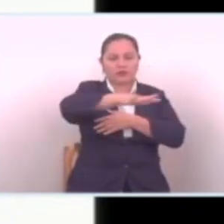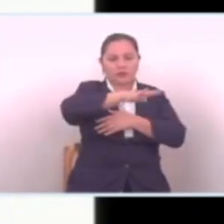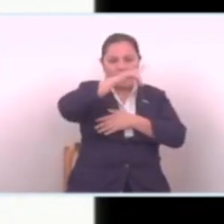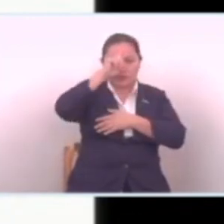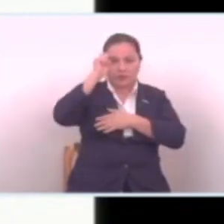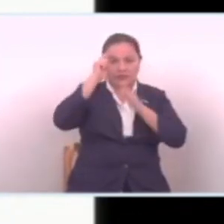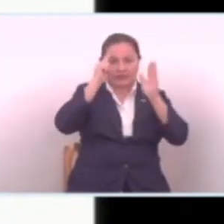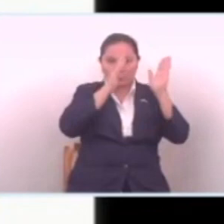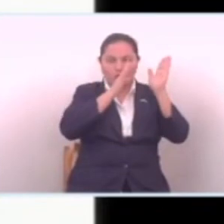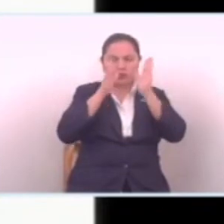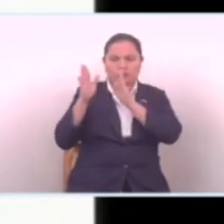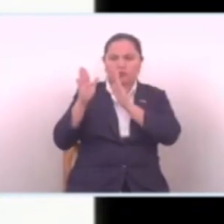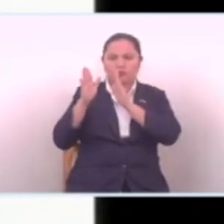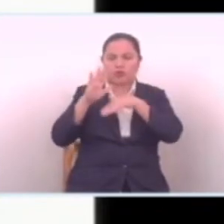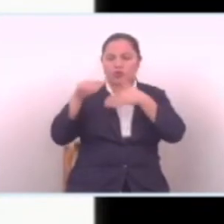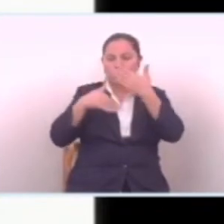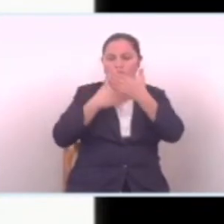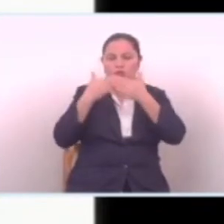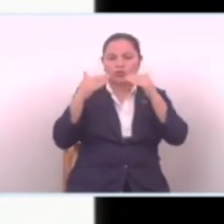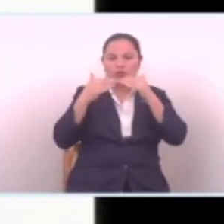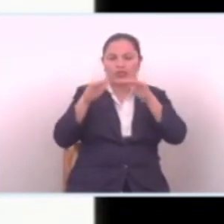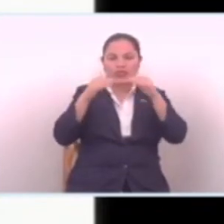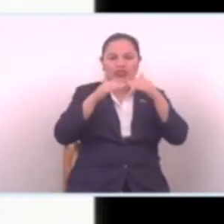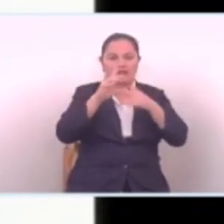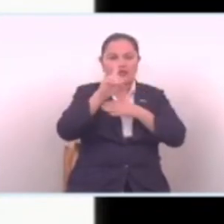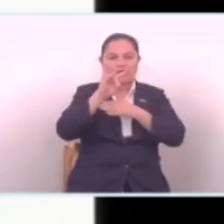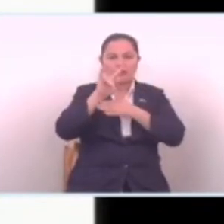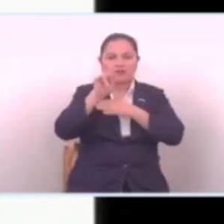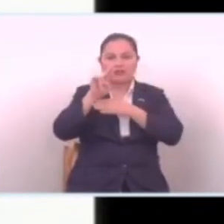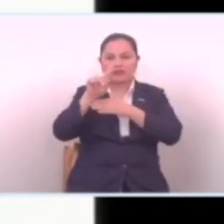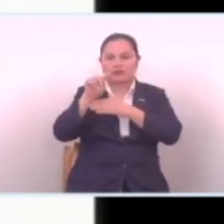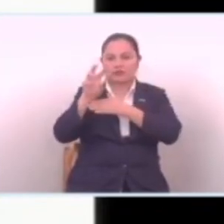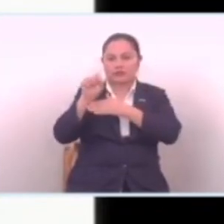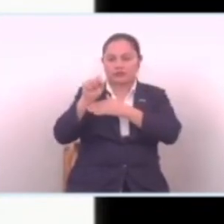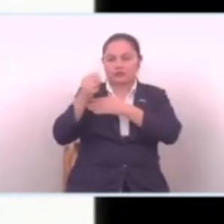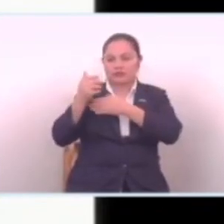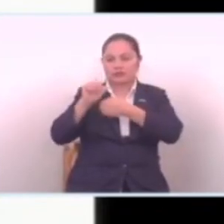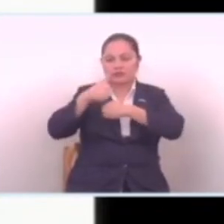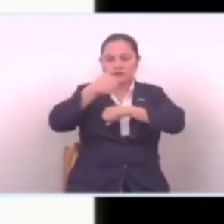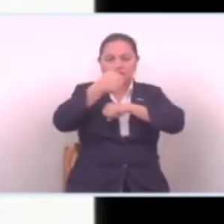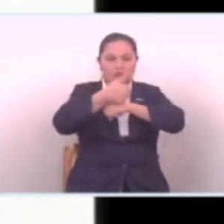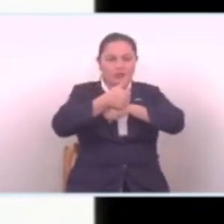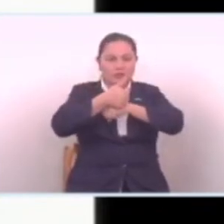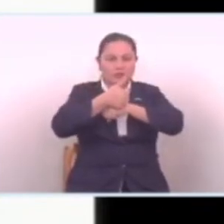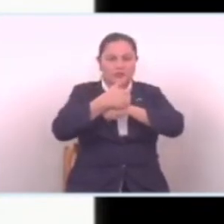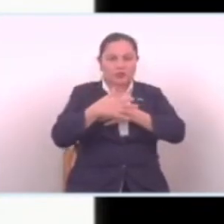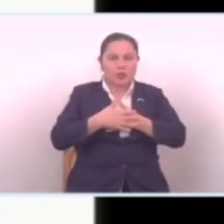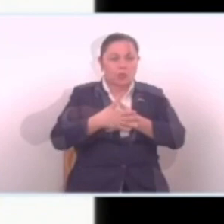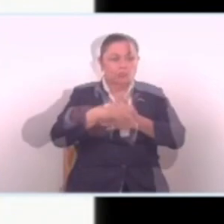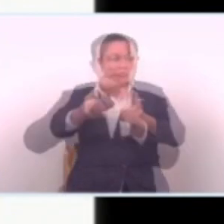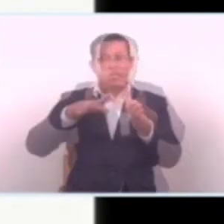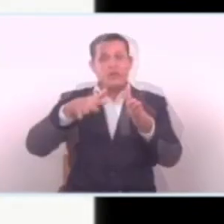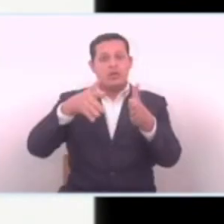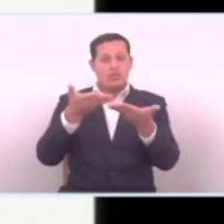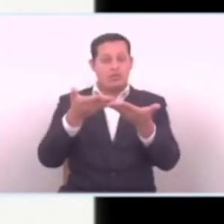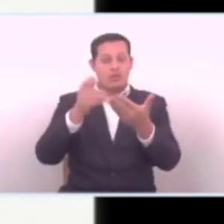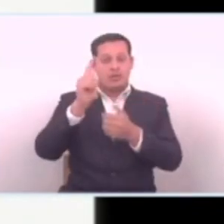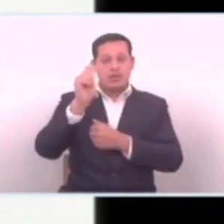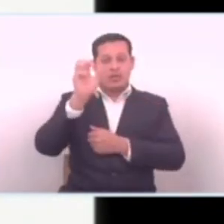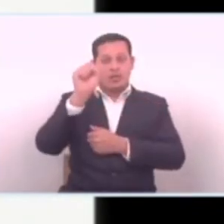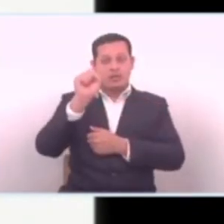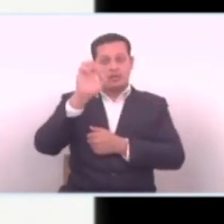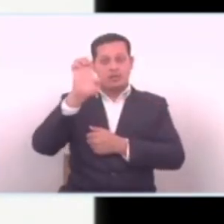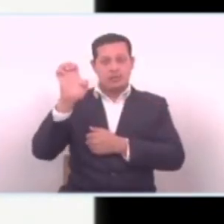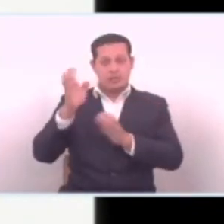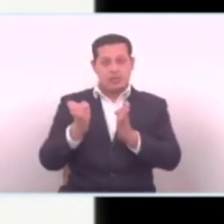logístico a nivel de los distritos que conforman un determinado municipio no que el tribunal